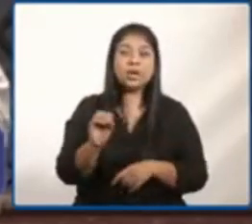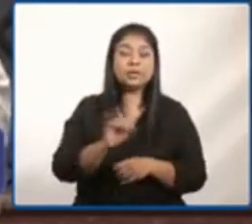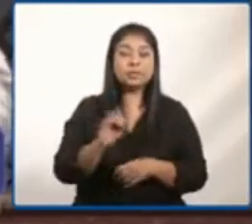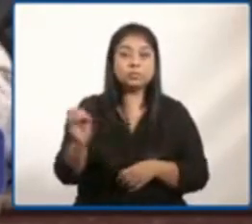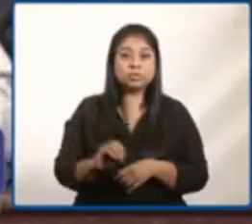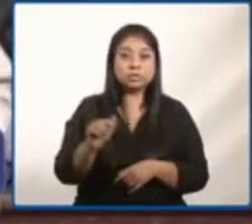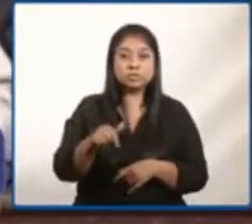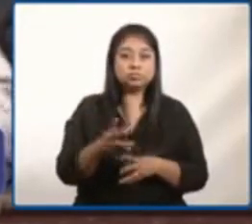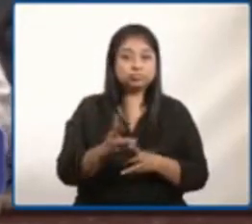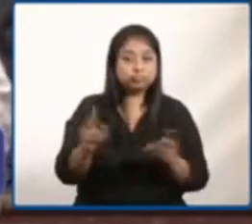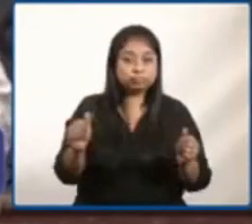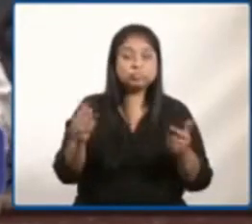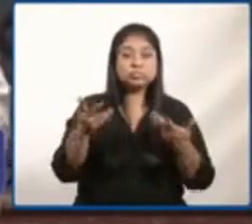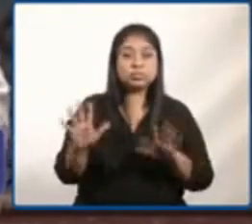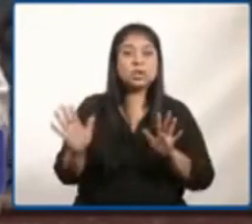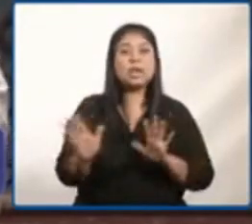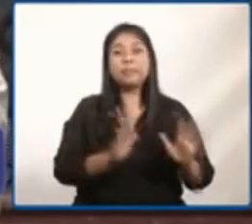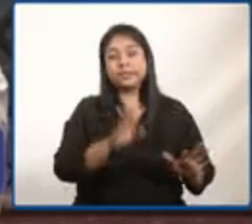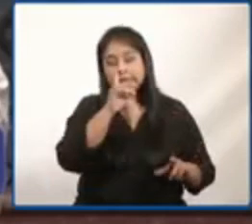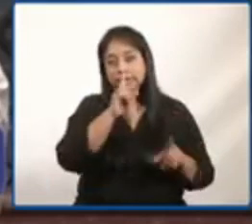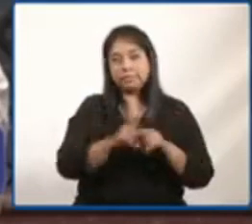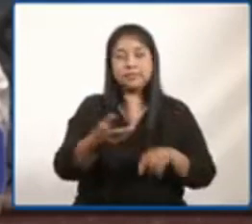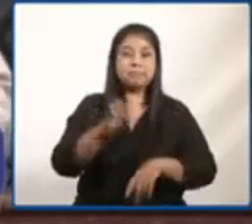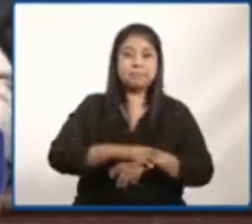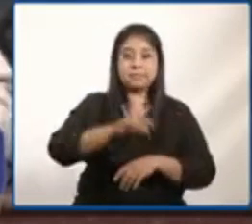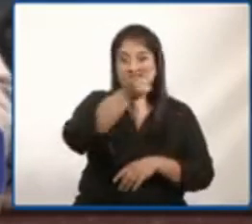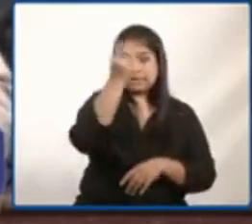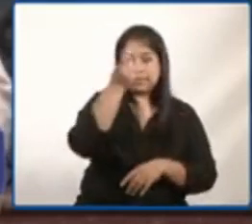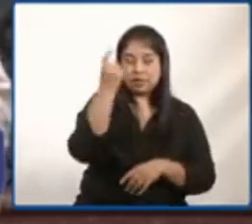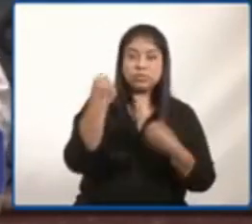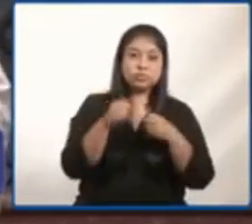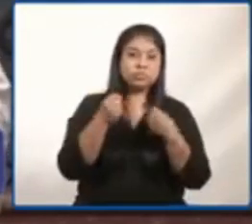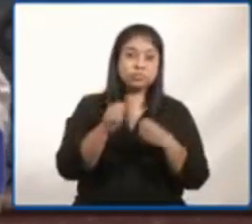liquidación. Adicional a todo el trabajo que se está